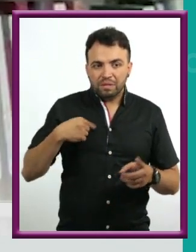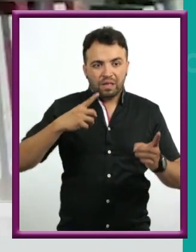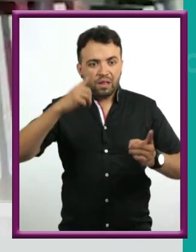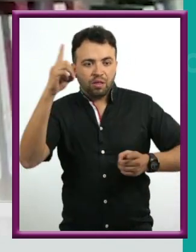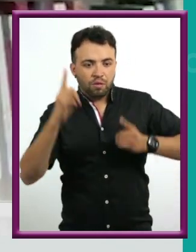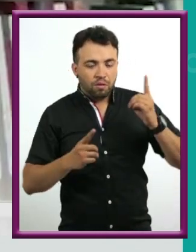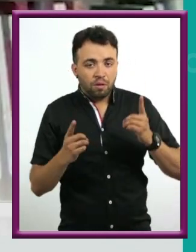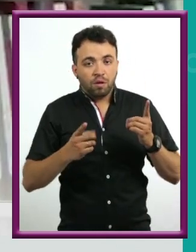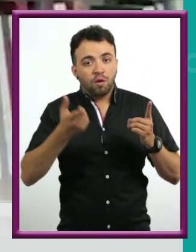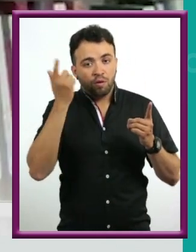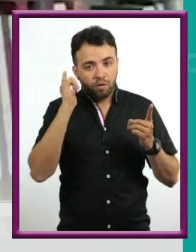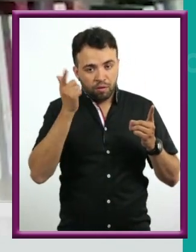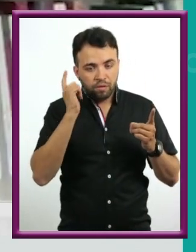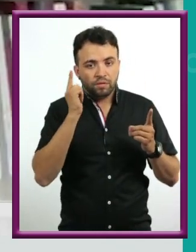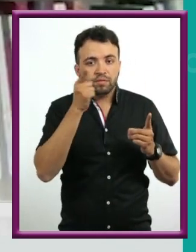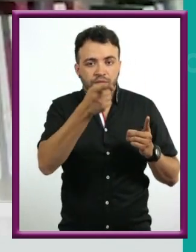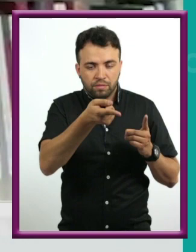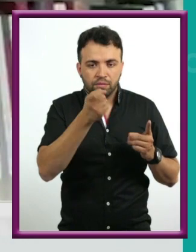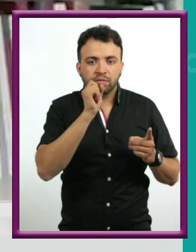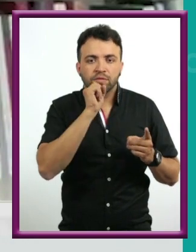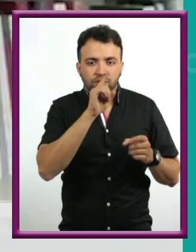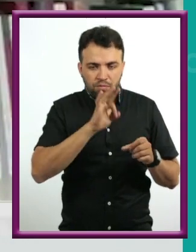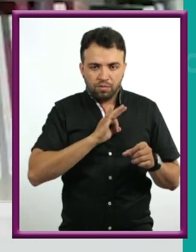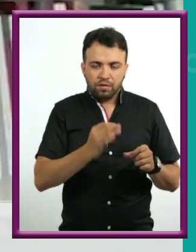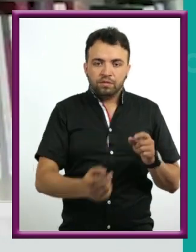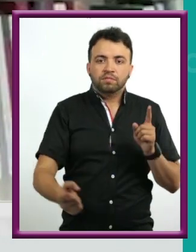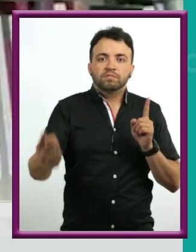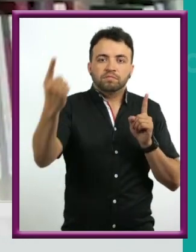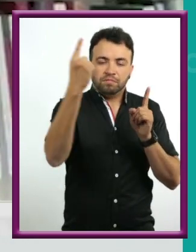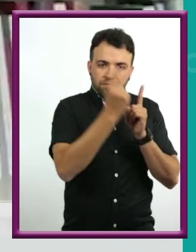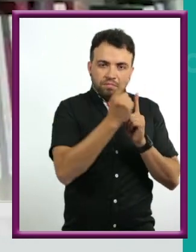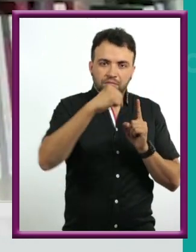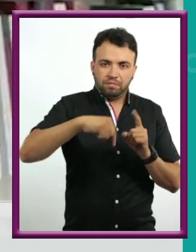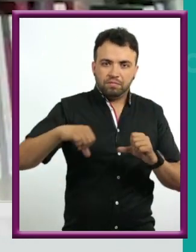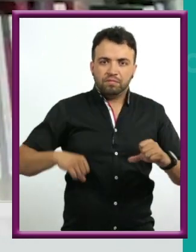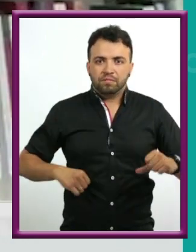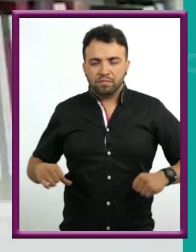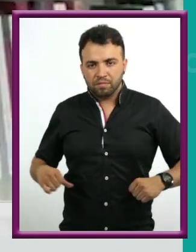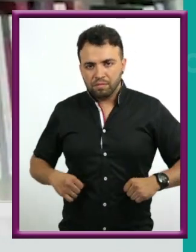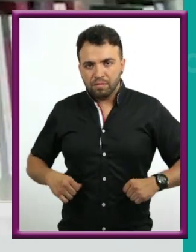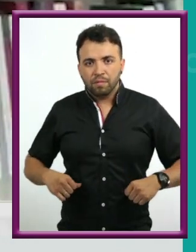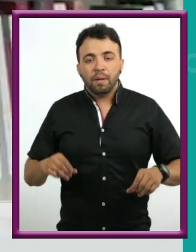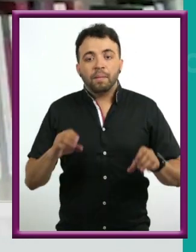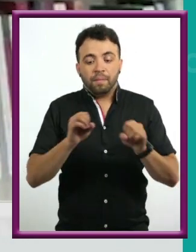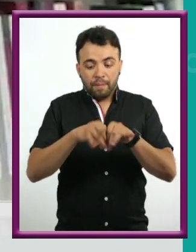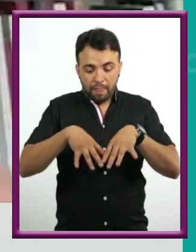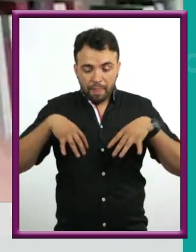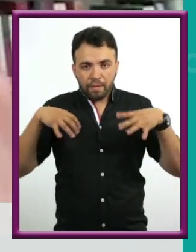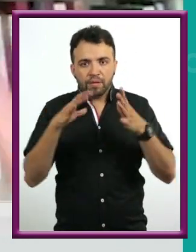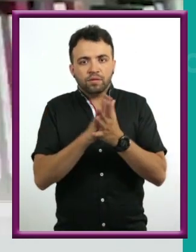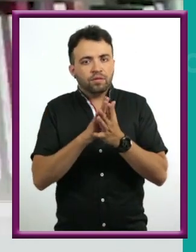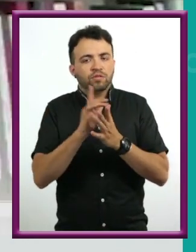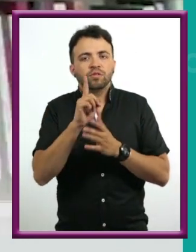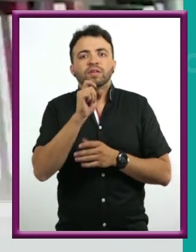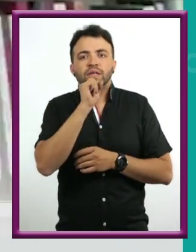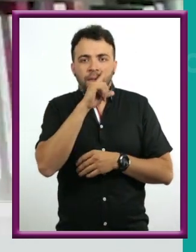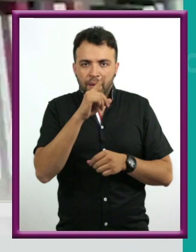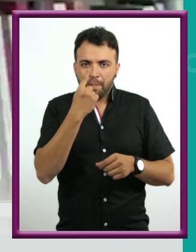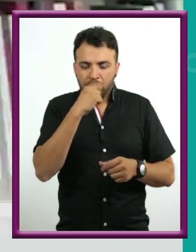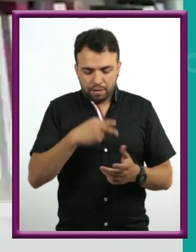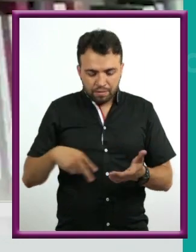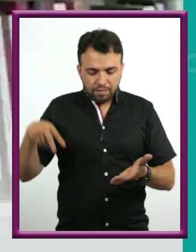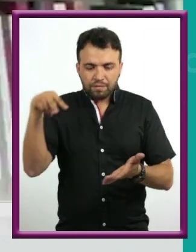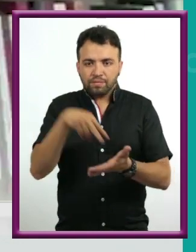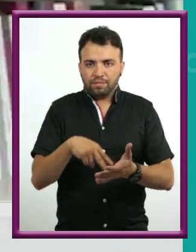con ustedes, y que ojalá también ustedes puedan acercarse al teatro no solamente como